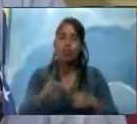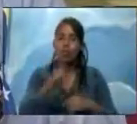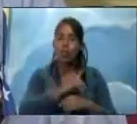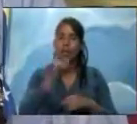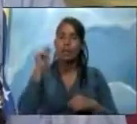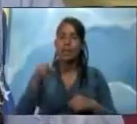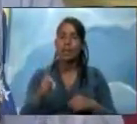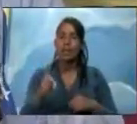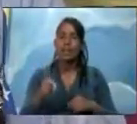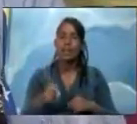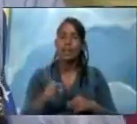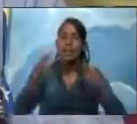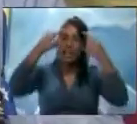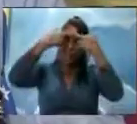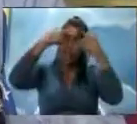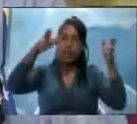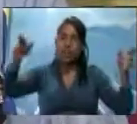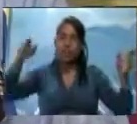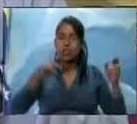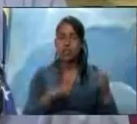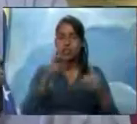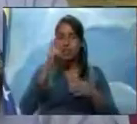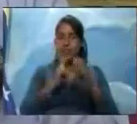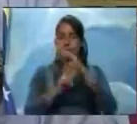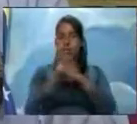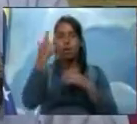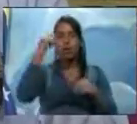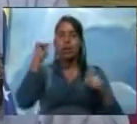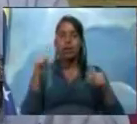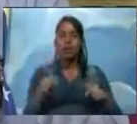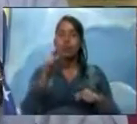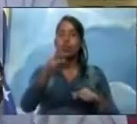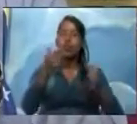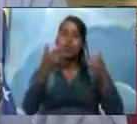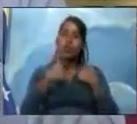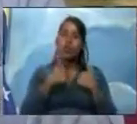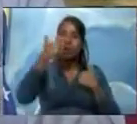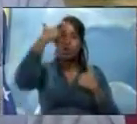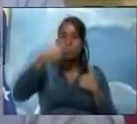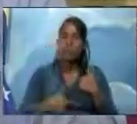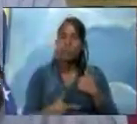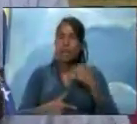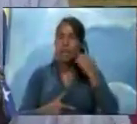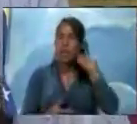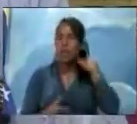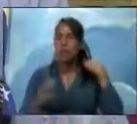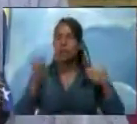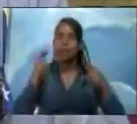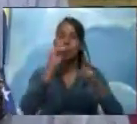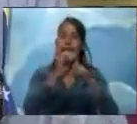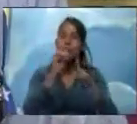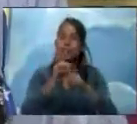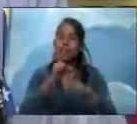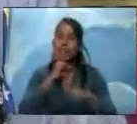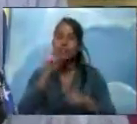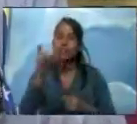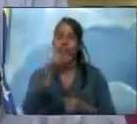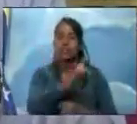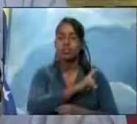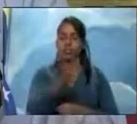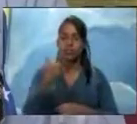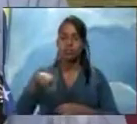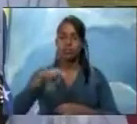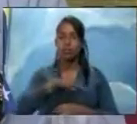esta revelación, en esta visión, para que hoy usted y yo seamos alertados. Es necesario de que